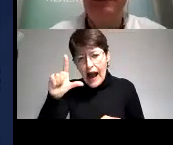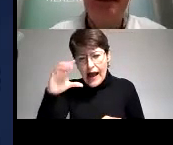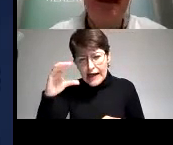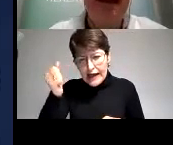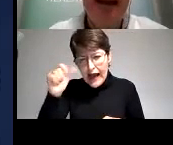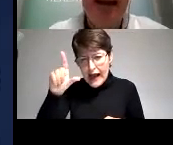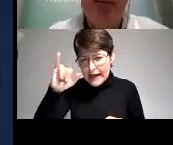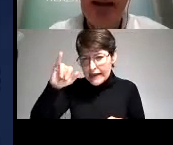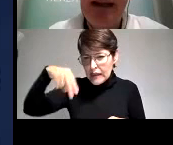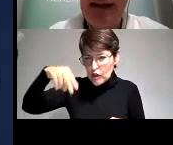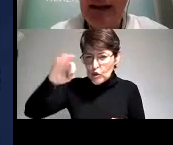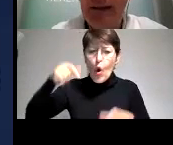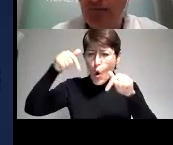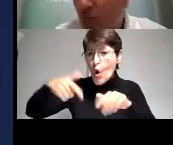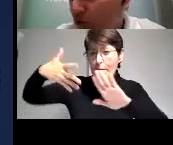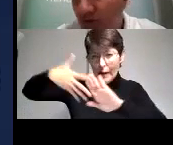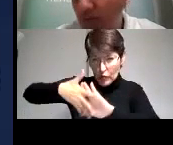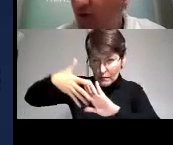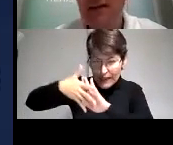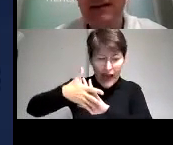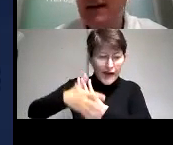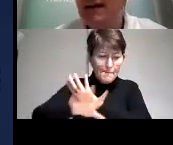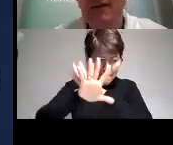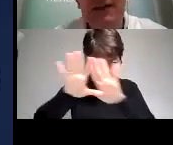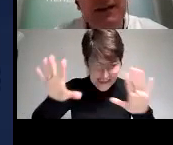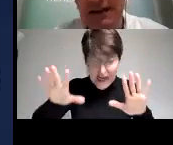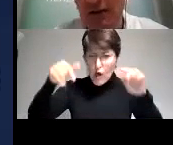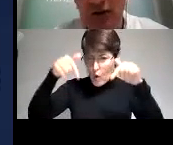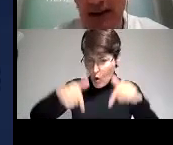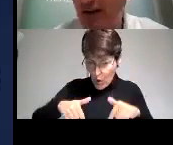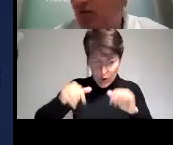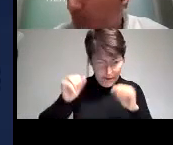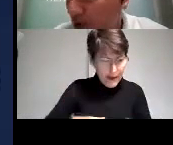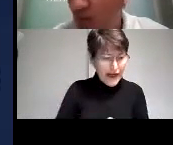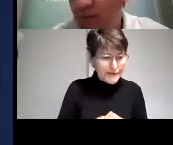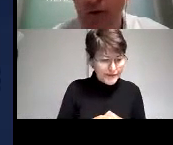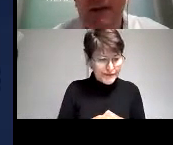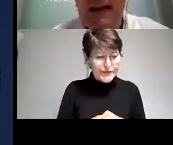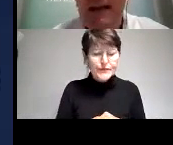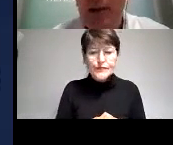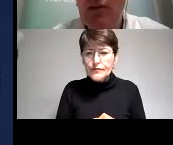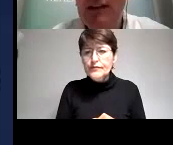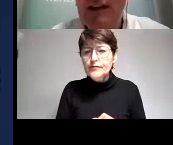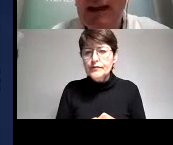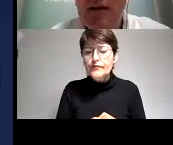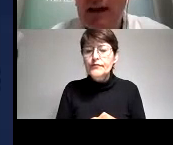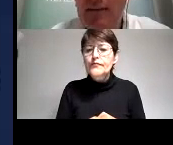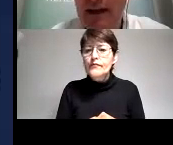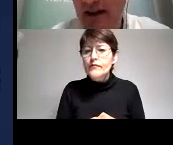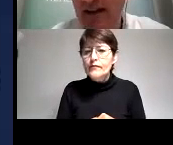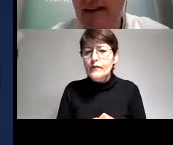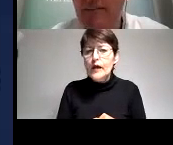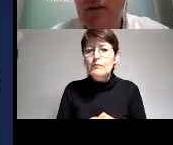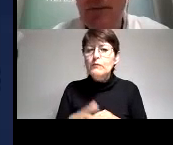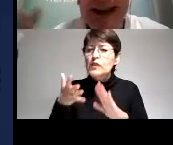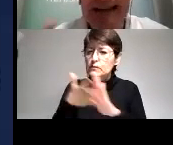posible, intentar explicar de forma muy sencilla. Evidentemente el concepto pH es muy complejo, pero vamos a intentar explicarlo de la manera